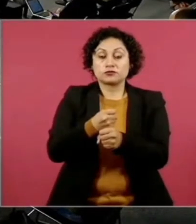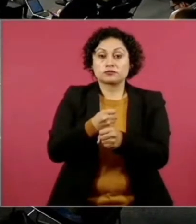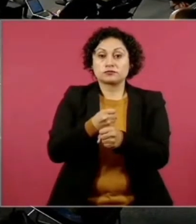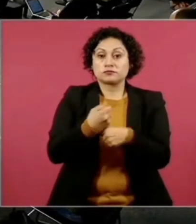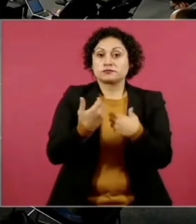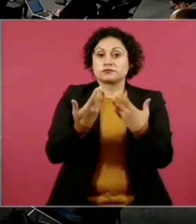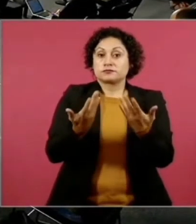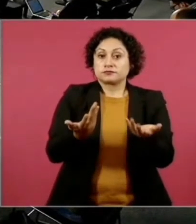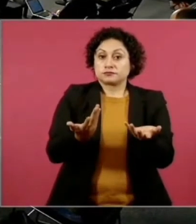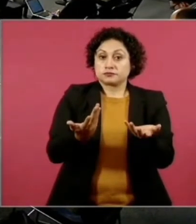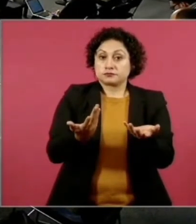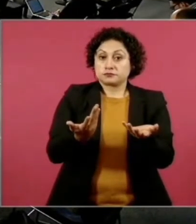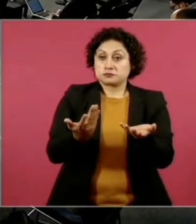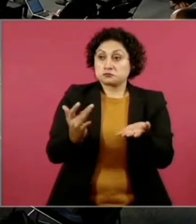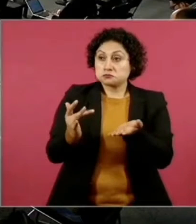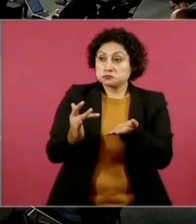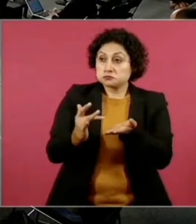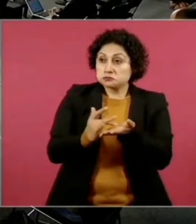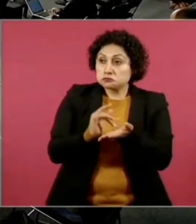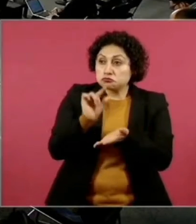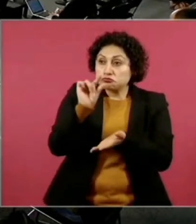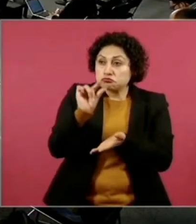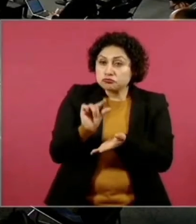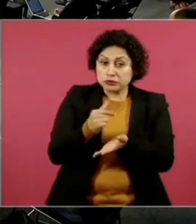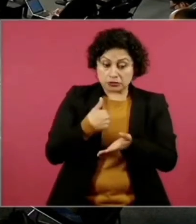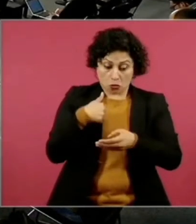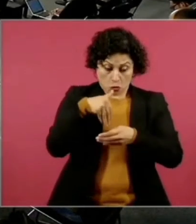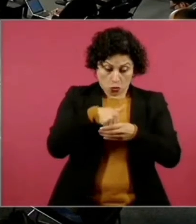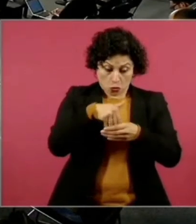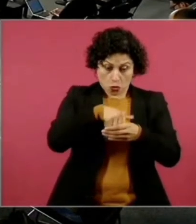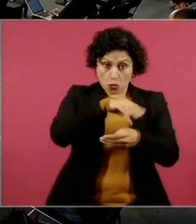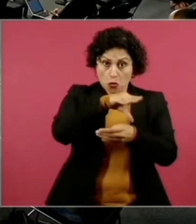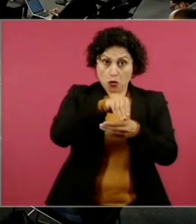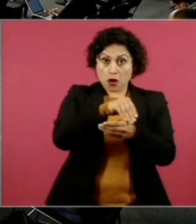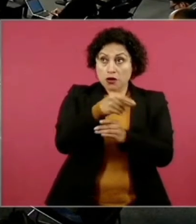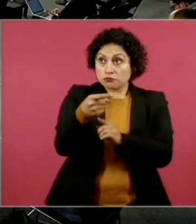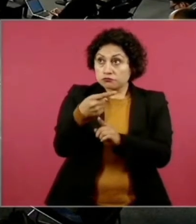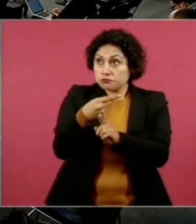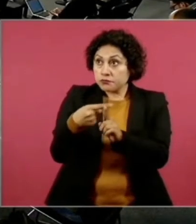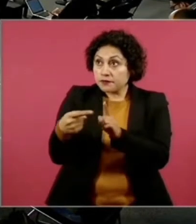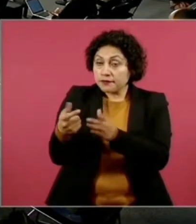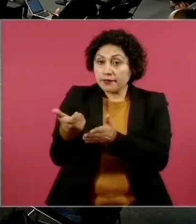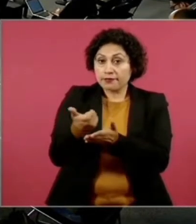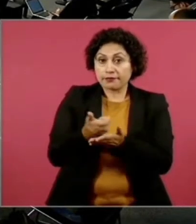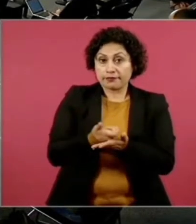que reciba la mitad de su salario